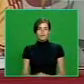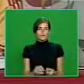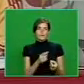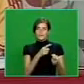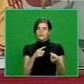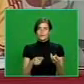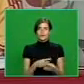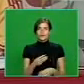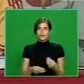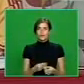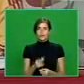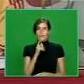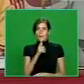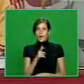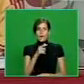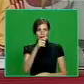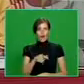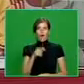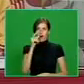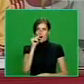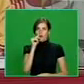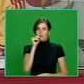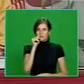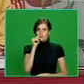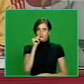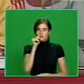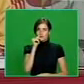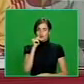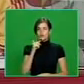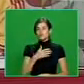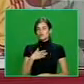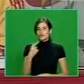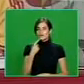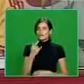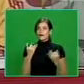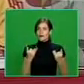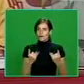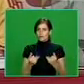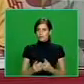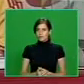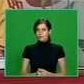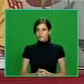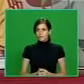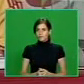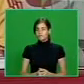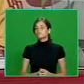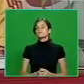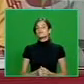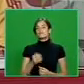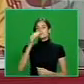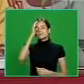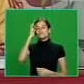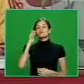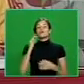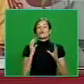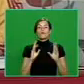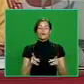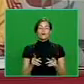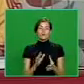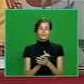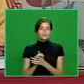que hizo pero volviendo al punto que yo quería reflexionar en este momento bueno queridos